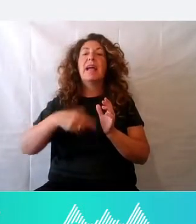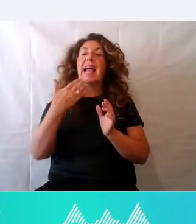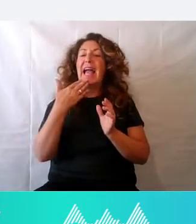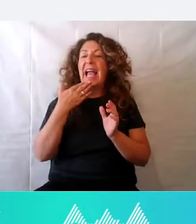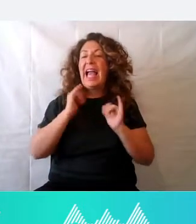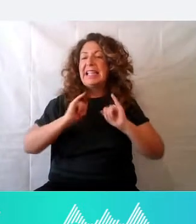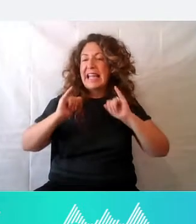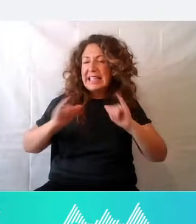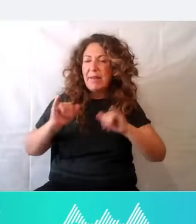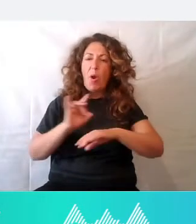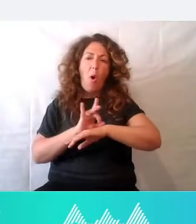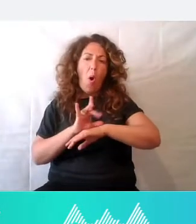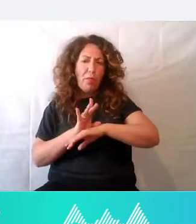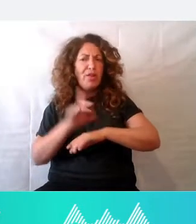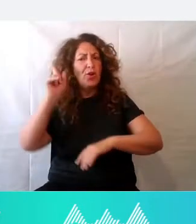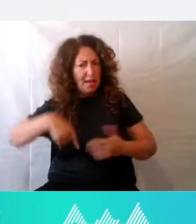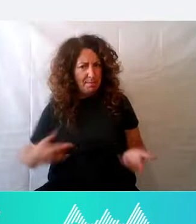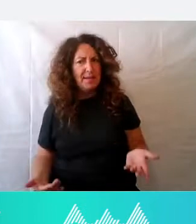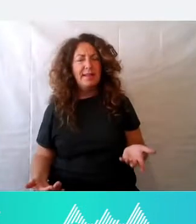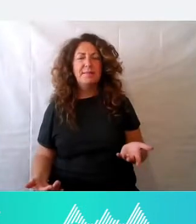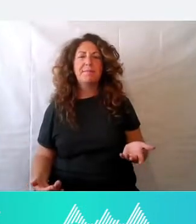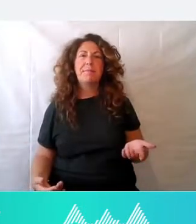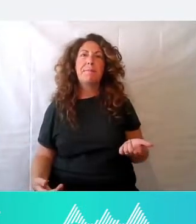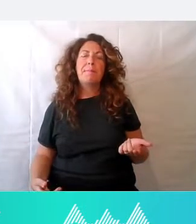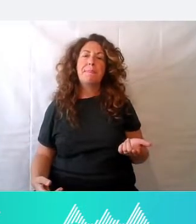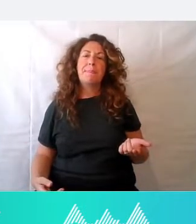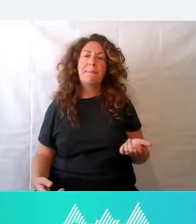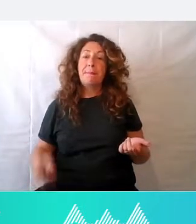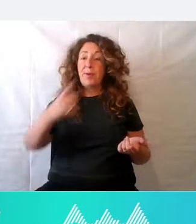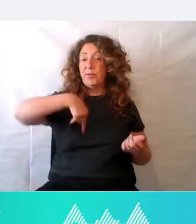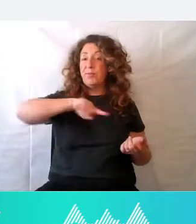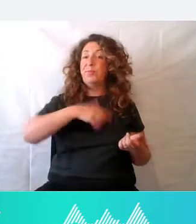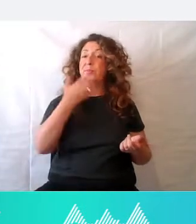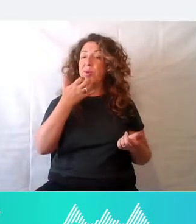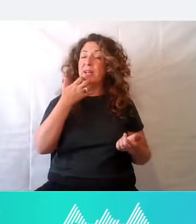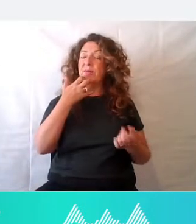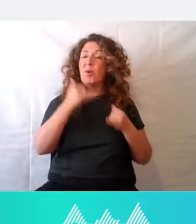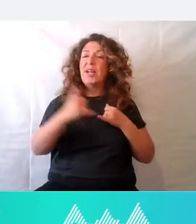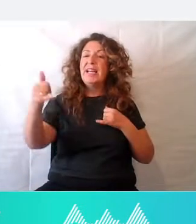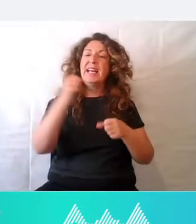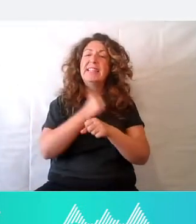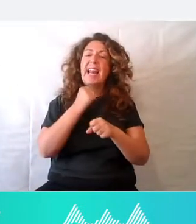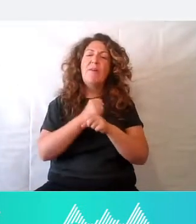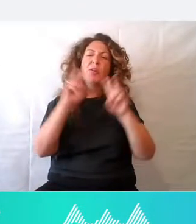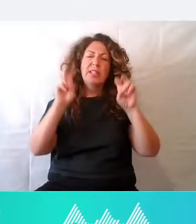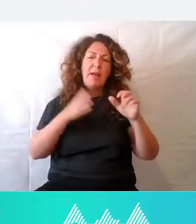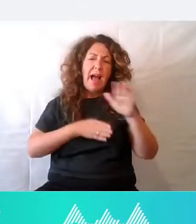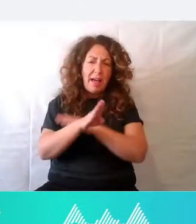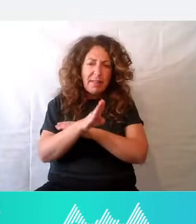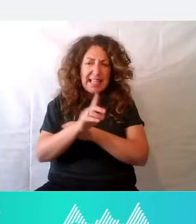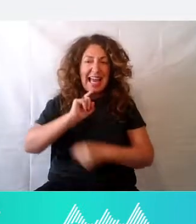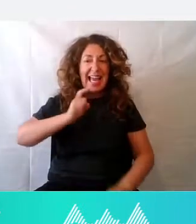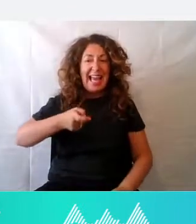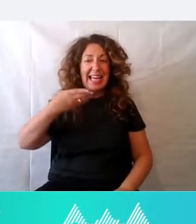las personas con discapacidad nosotros por ejemplo tenemos toda una línea de trabajo en accesibilidad de xbox de nuestra